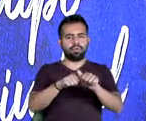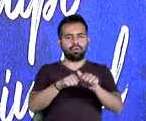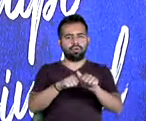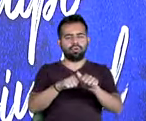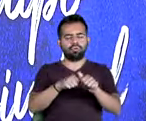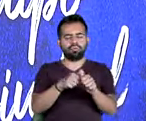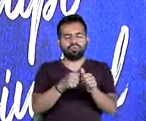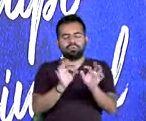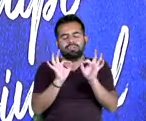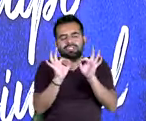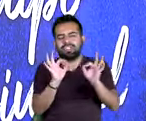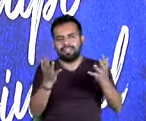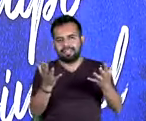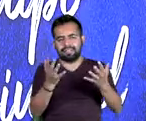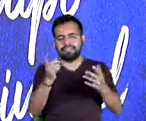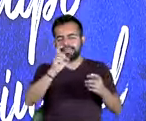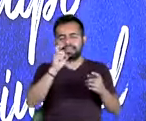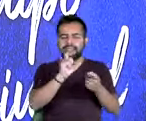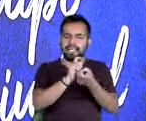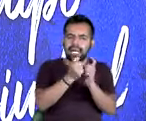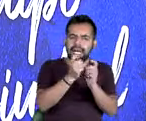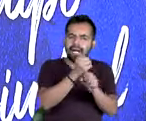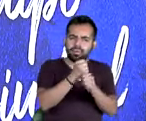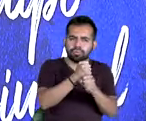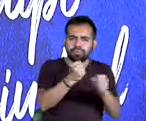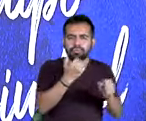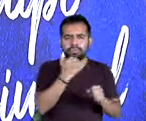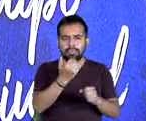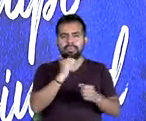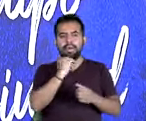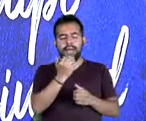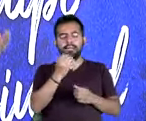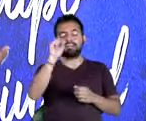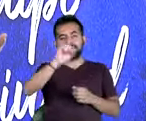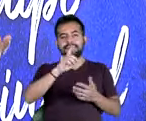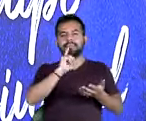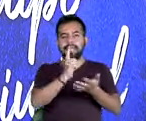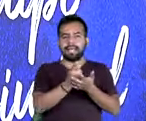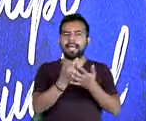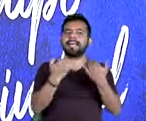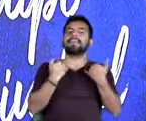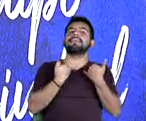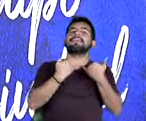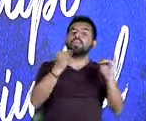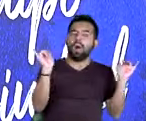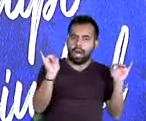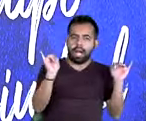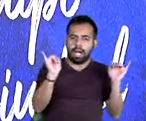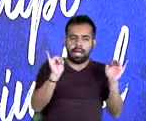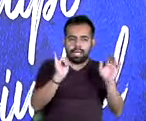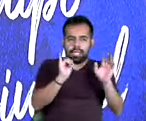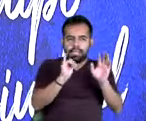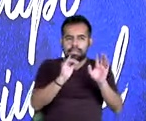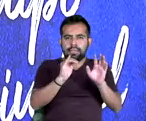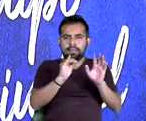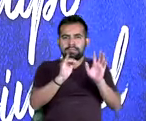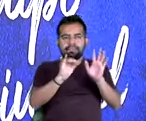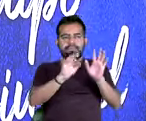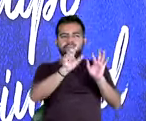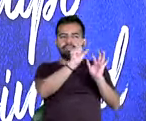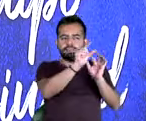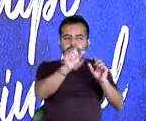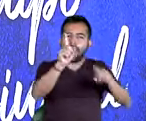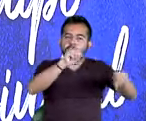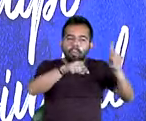no han sido la que Quito necesita. Tenemos a nivel individual, sí, funcionarios que se ve que están haciendo su trabajo, pero sobre todo yo llegaré,